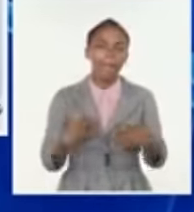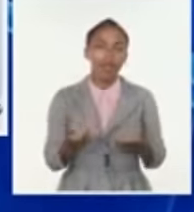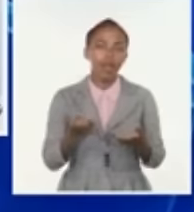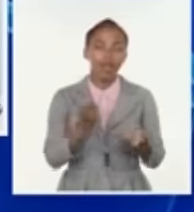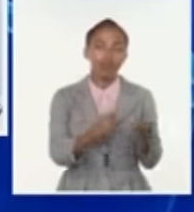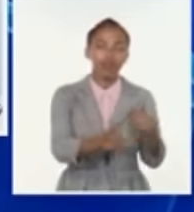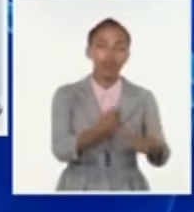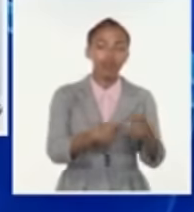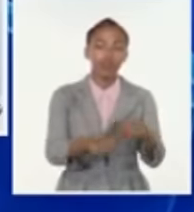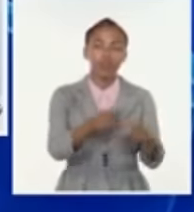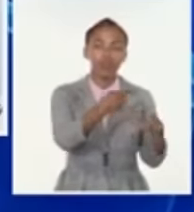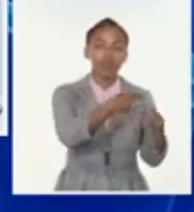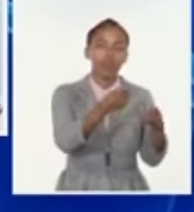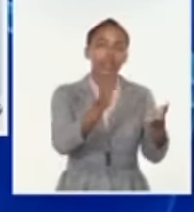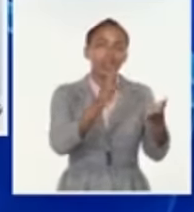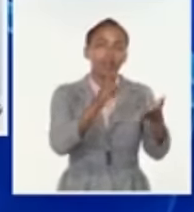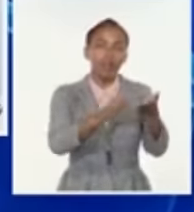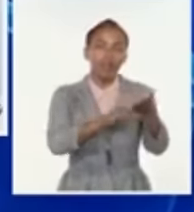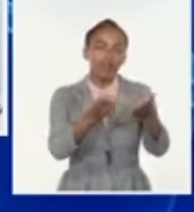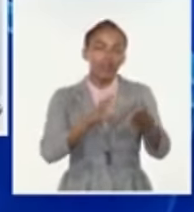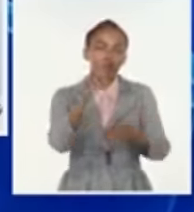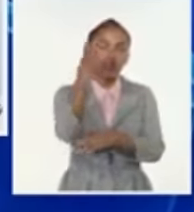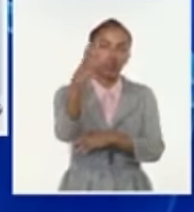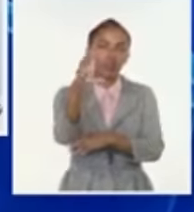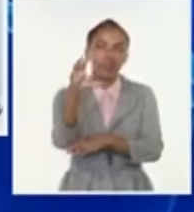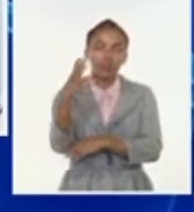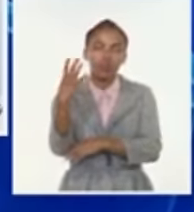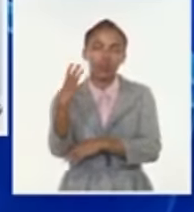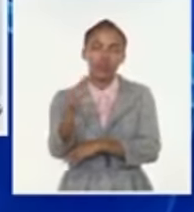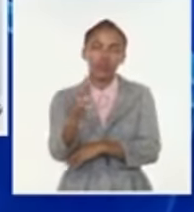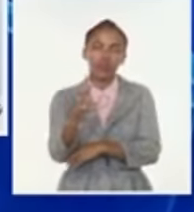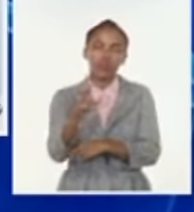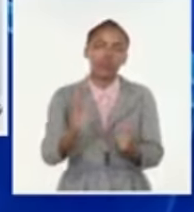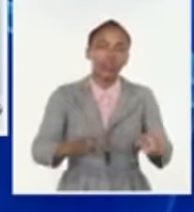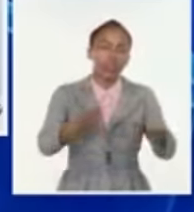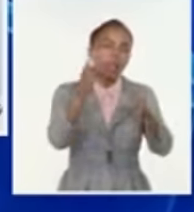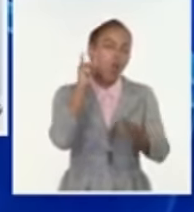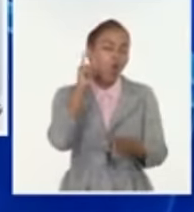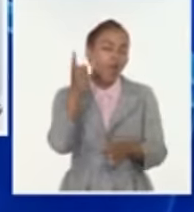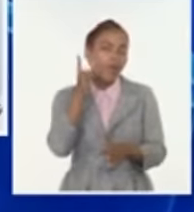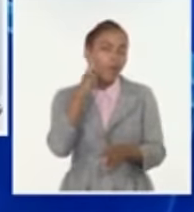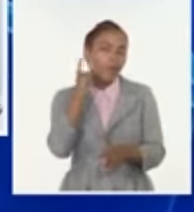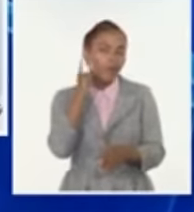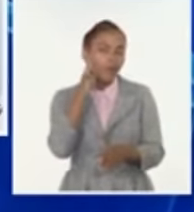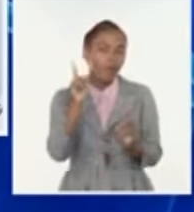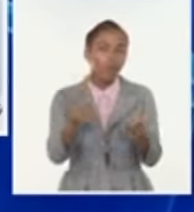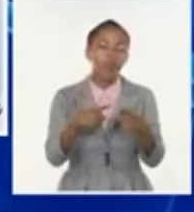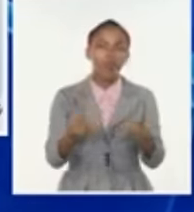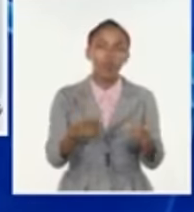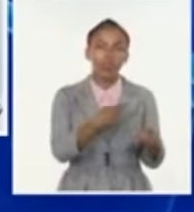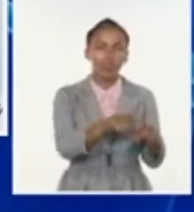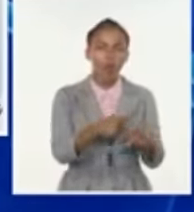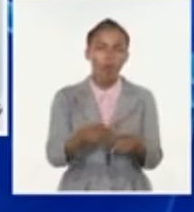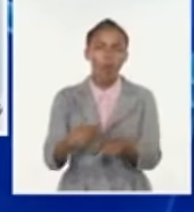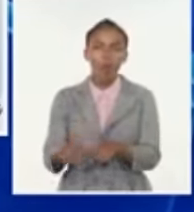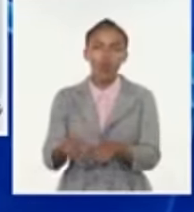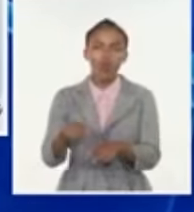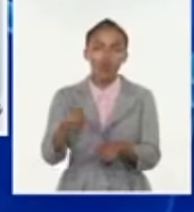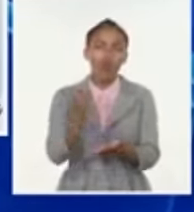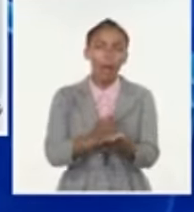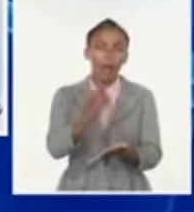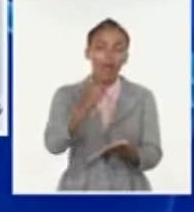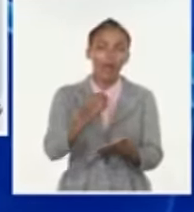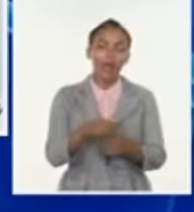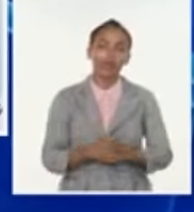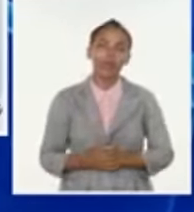de equipos electrodomésticos y de eficiencia energética. Eso lo tiene industria, para poder comercializar un nivel de equipos aquí